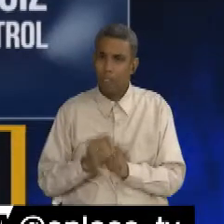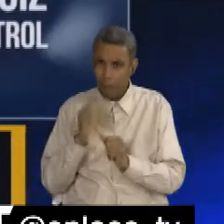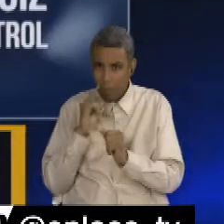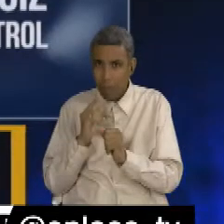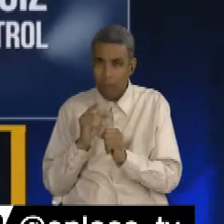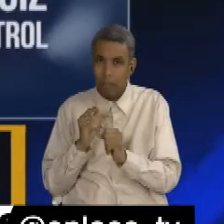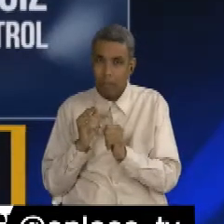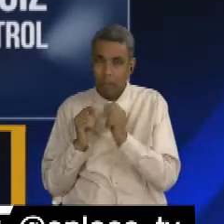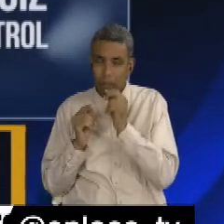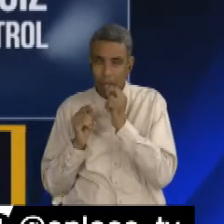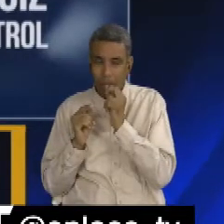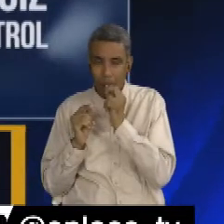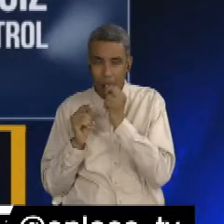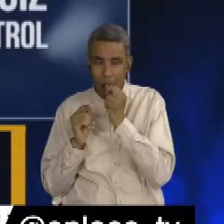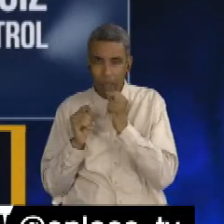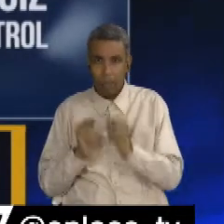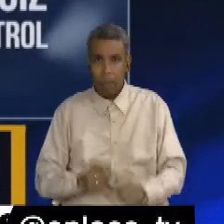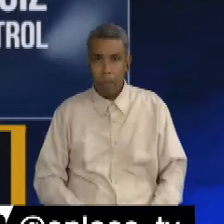pública